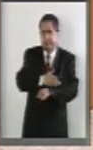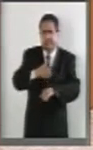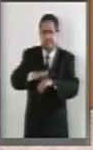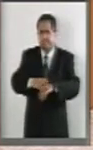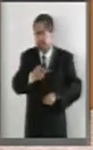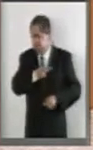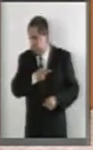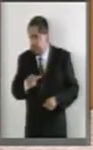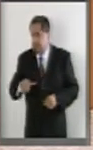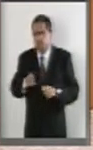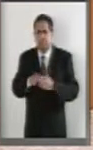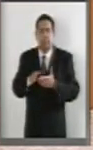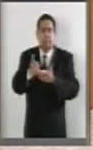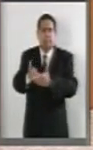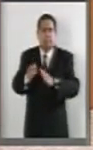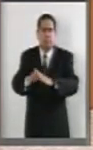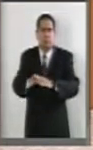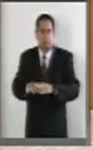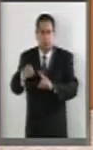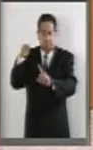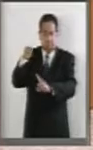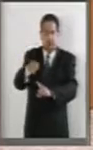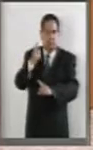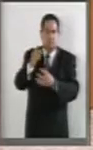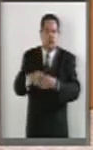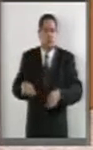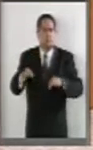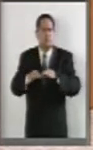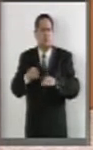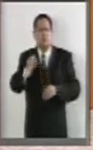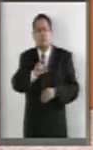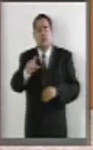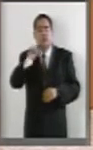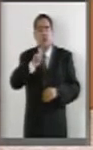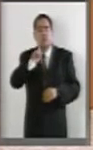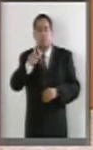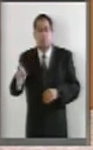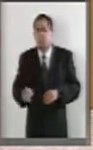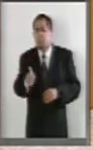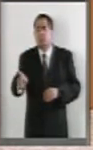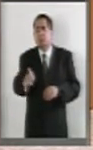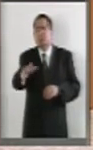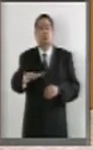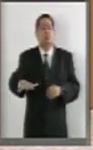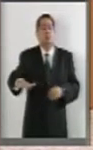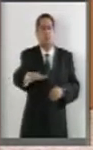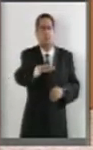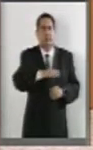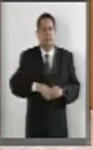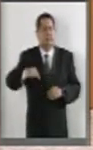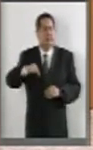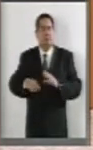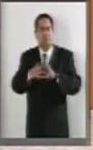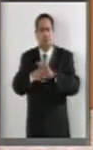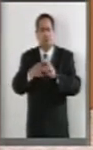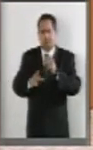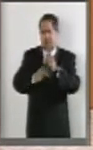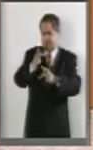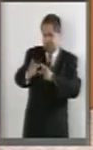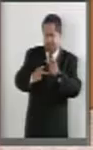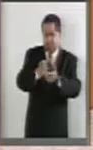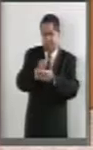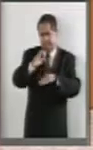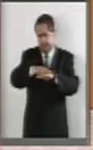económicos. Me quiero referir en lo particular a la mujer rural. Aquí se habla de créditos baratos.